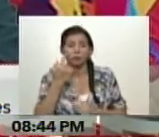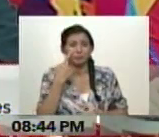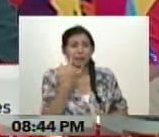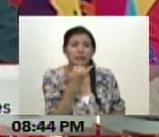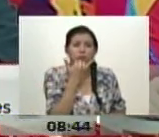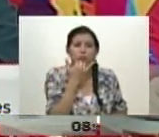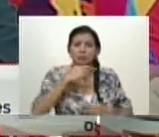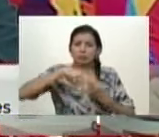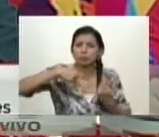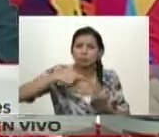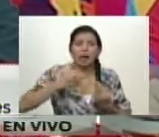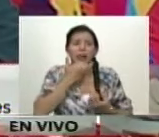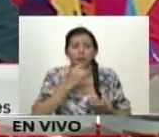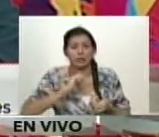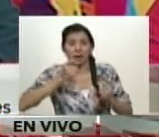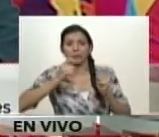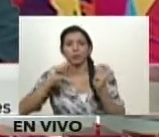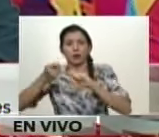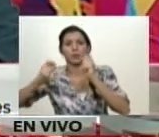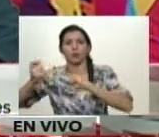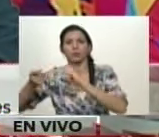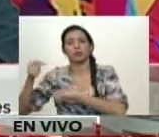República y el Distrito Capital.